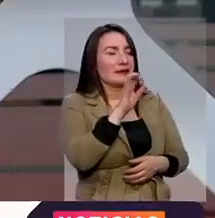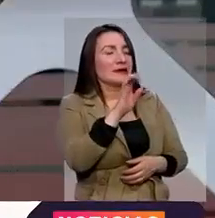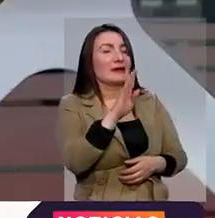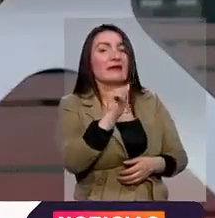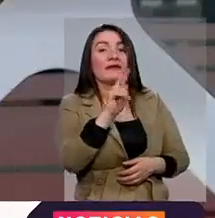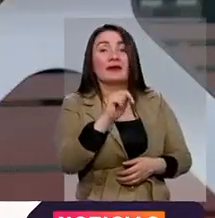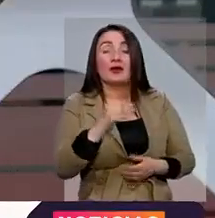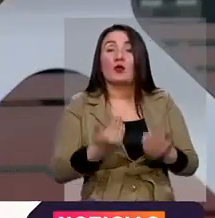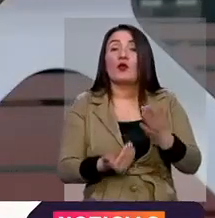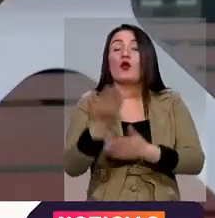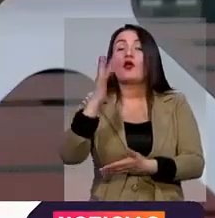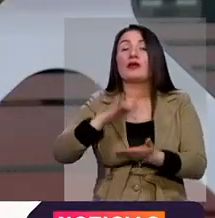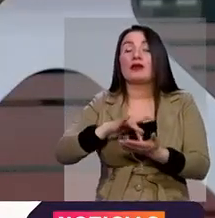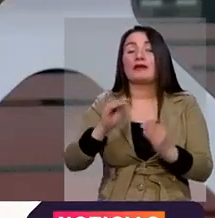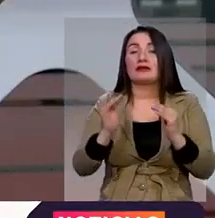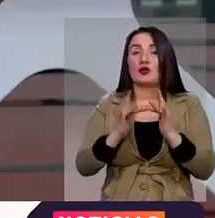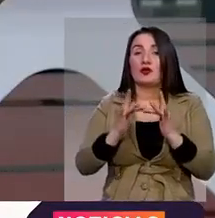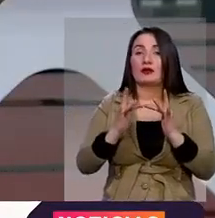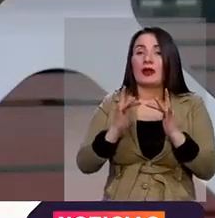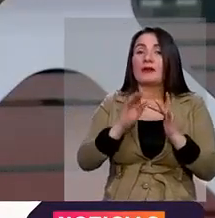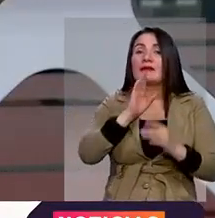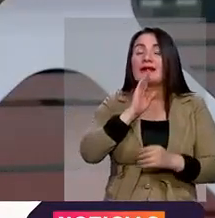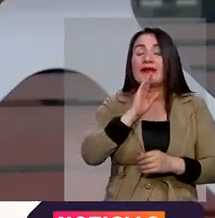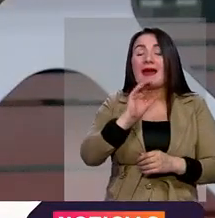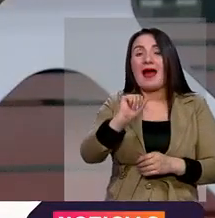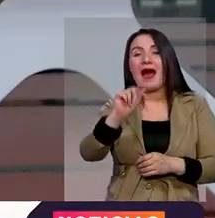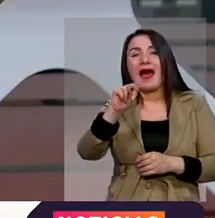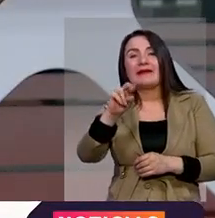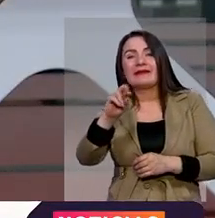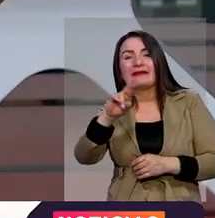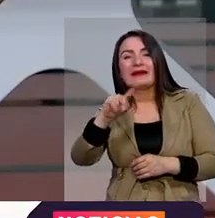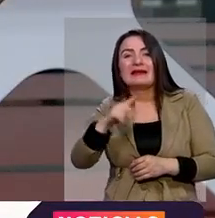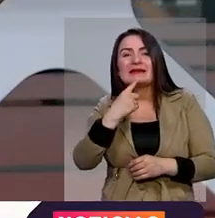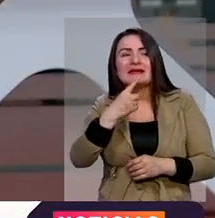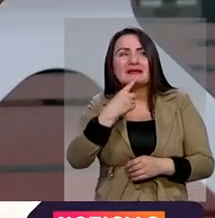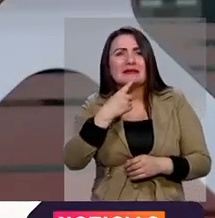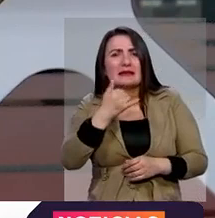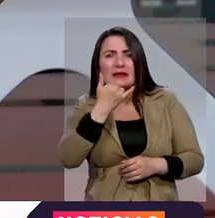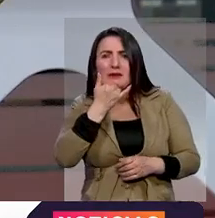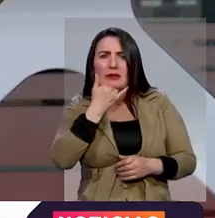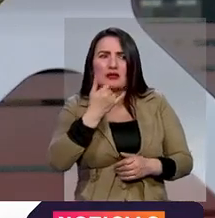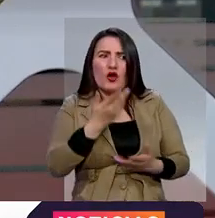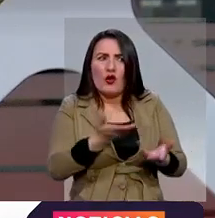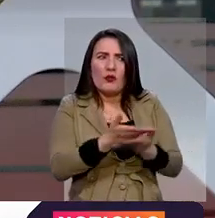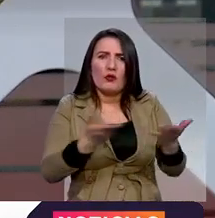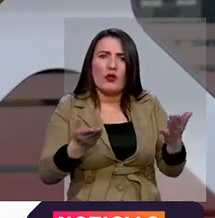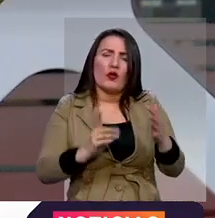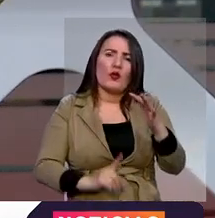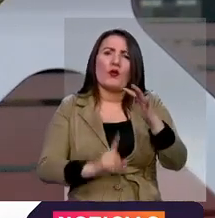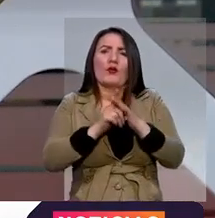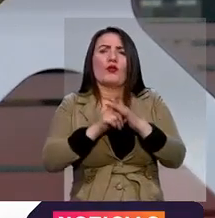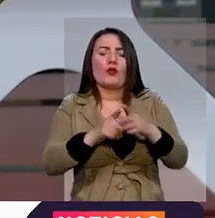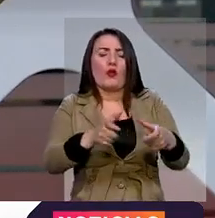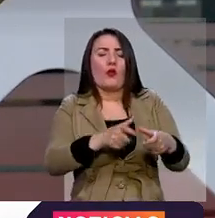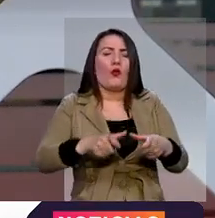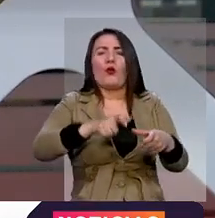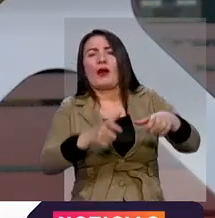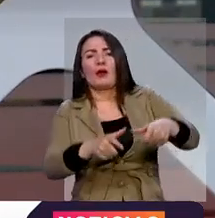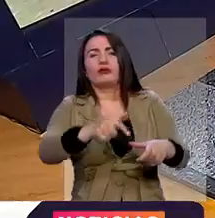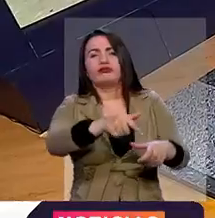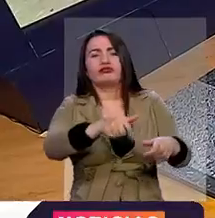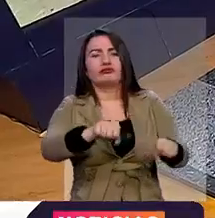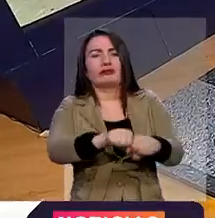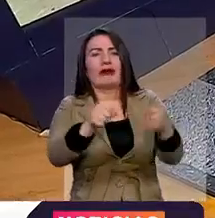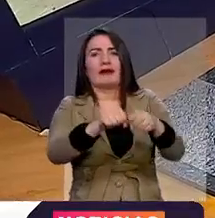Y de nuevo vamos a hacer contacto con Andrés Zapata porque tiene la historia de un hueco que en Bogotá ha causado más de 50 accidentes.